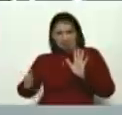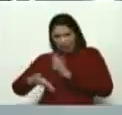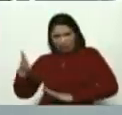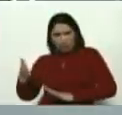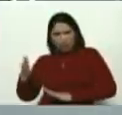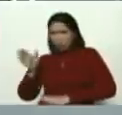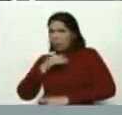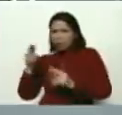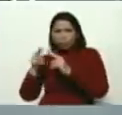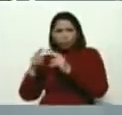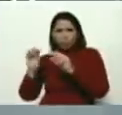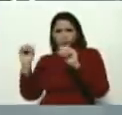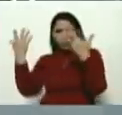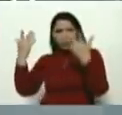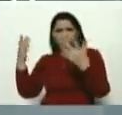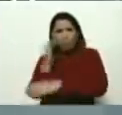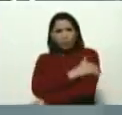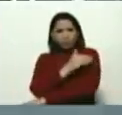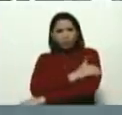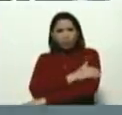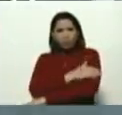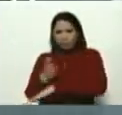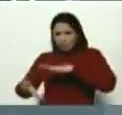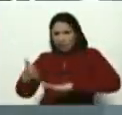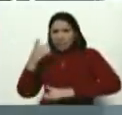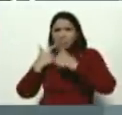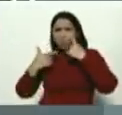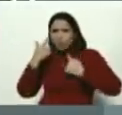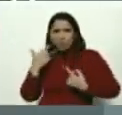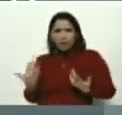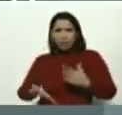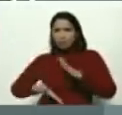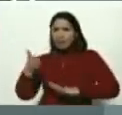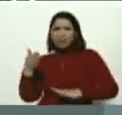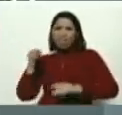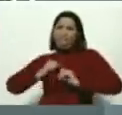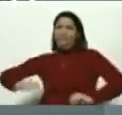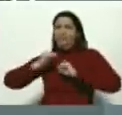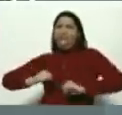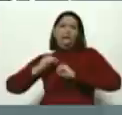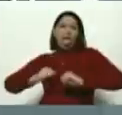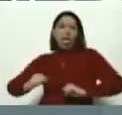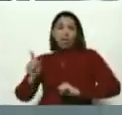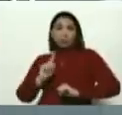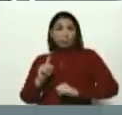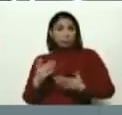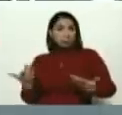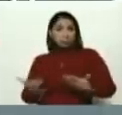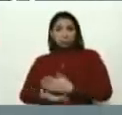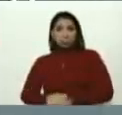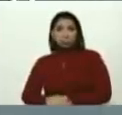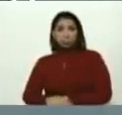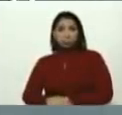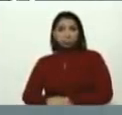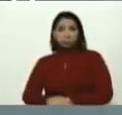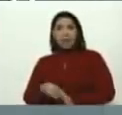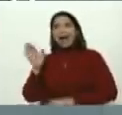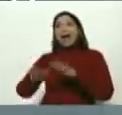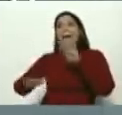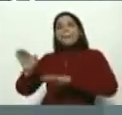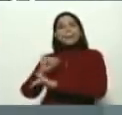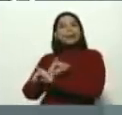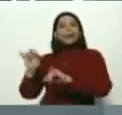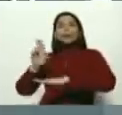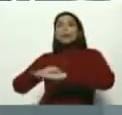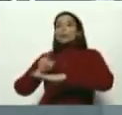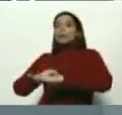de la oposición, salí a lloriquear, salí a patalear. No vale, apenas la doctora